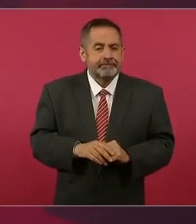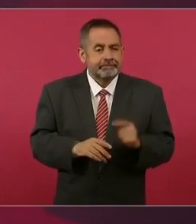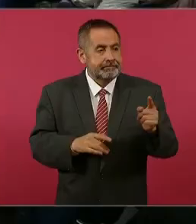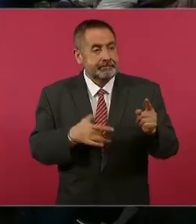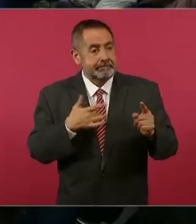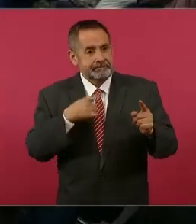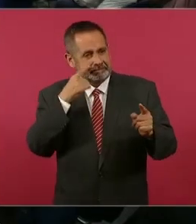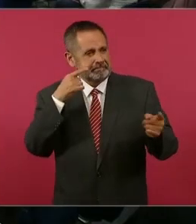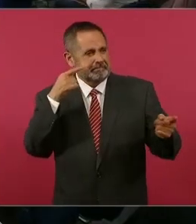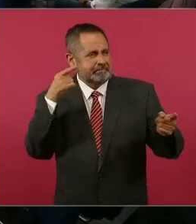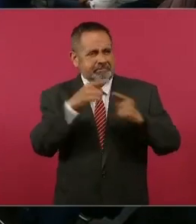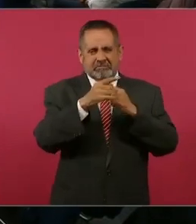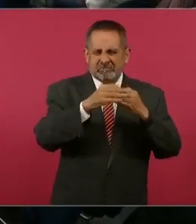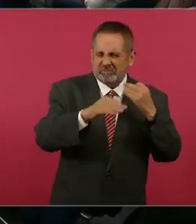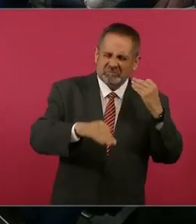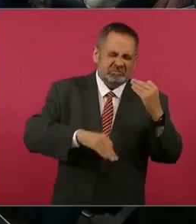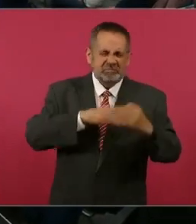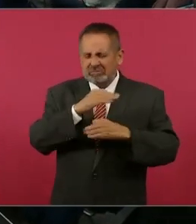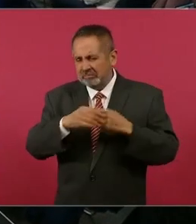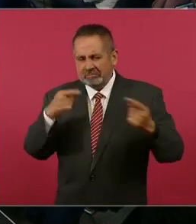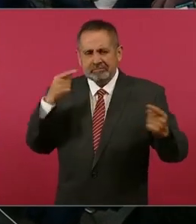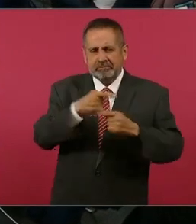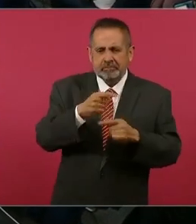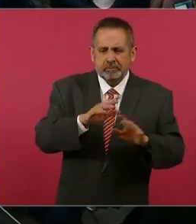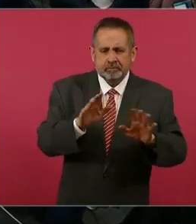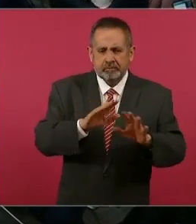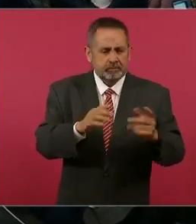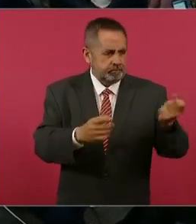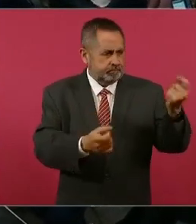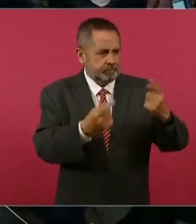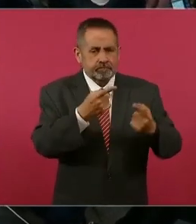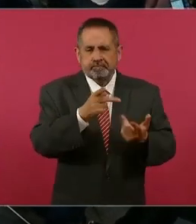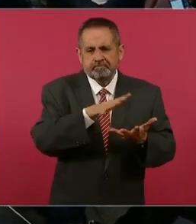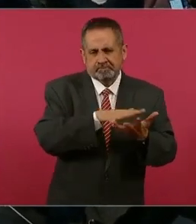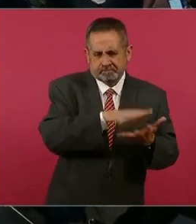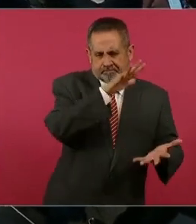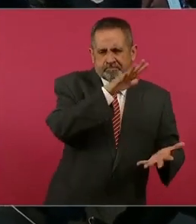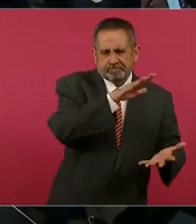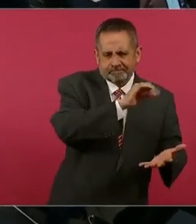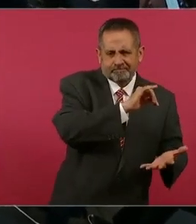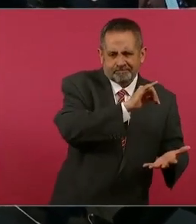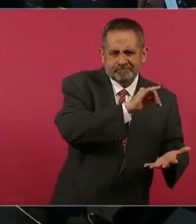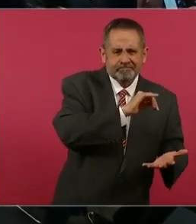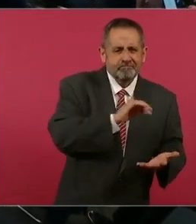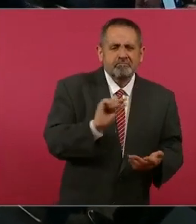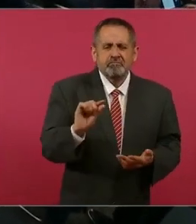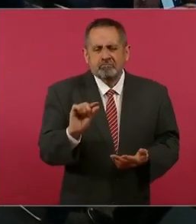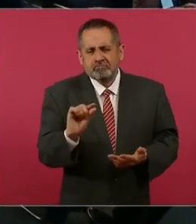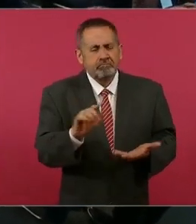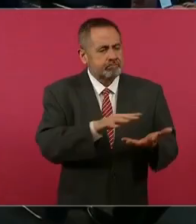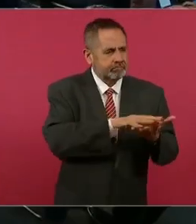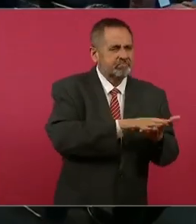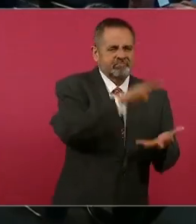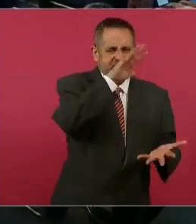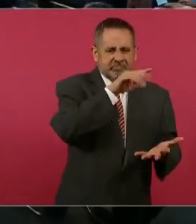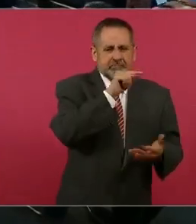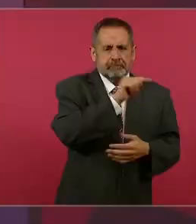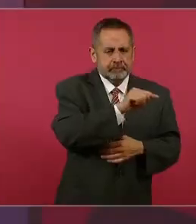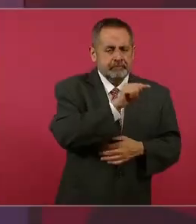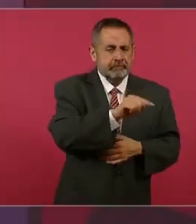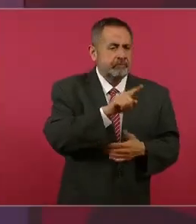sienta que es contra todos los medios, pero la mayoría de los medios, sobre todo